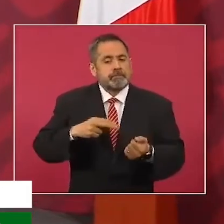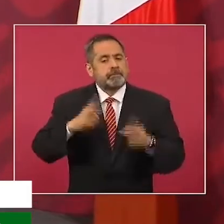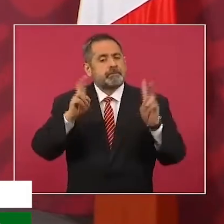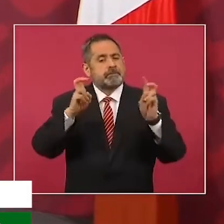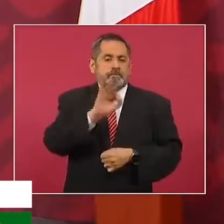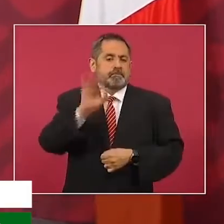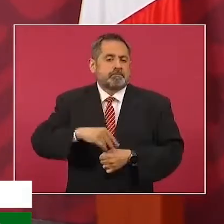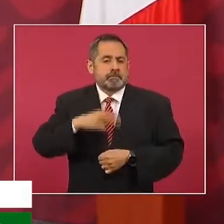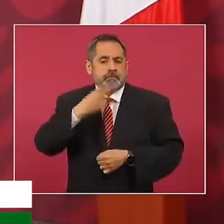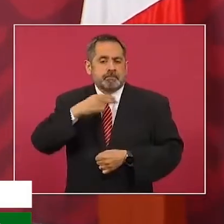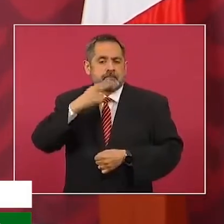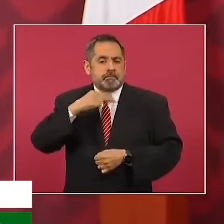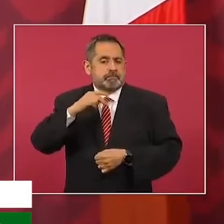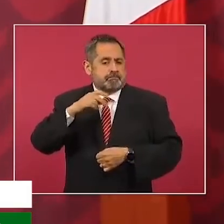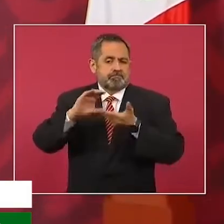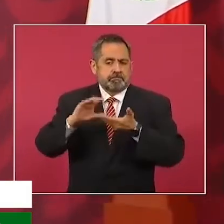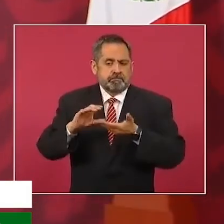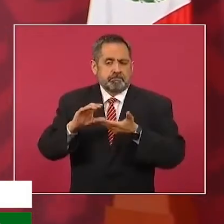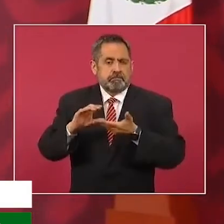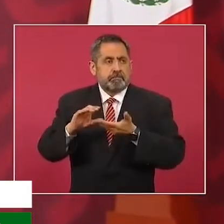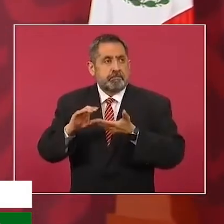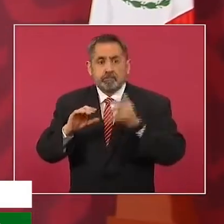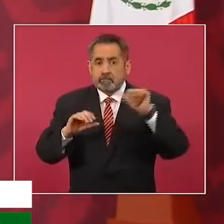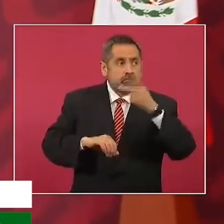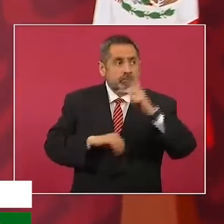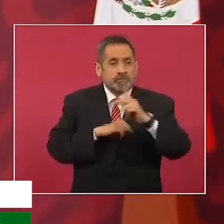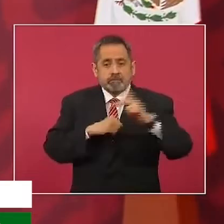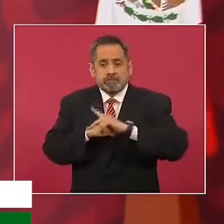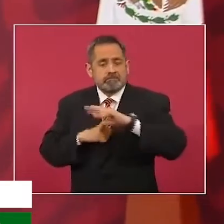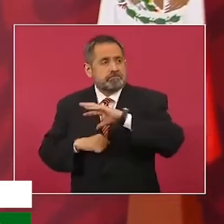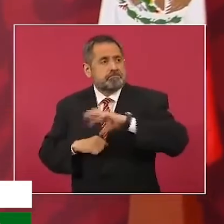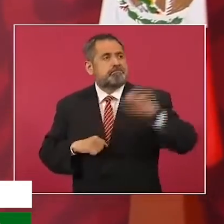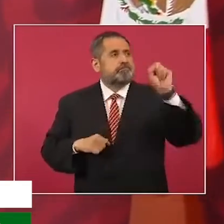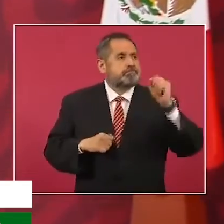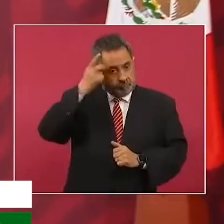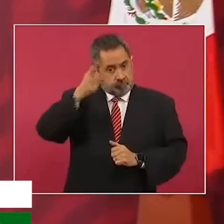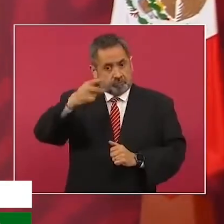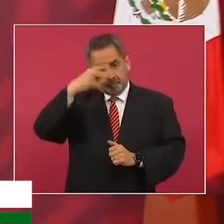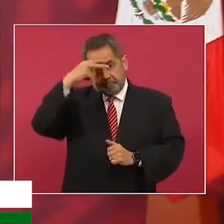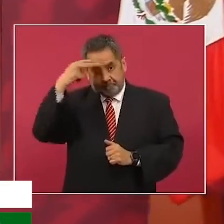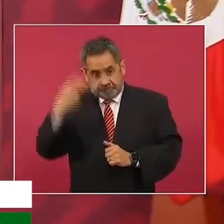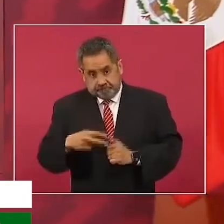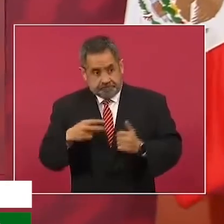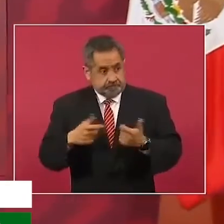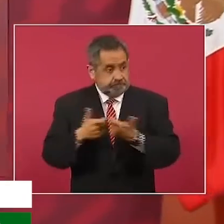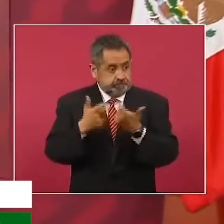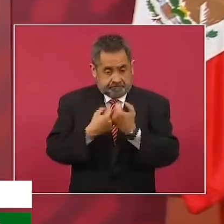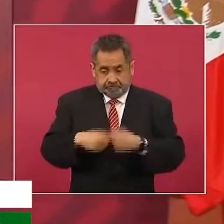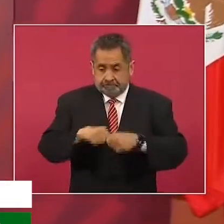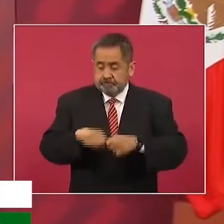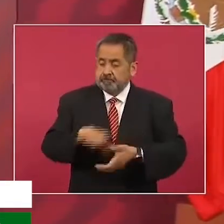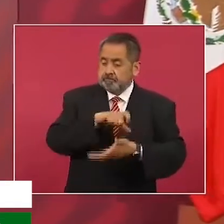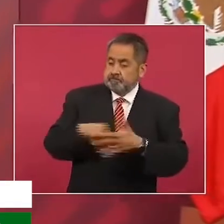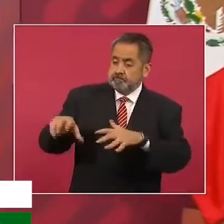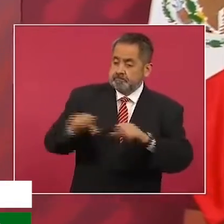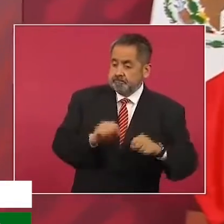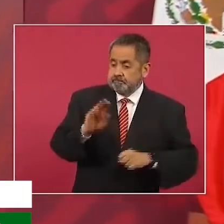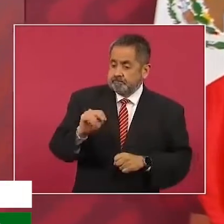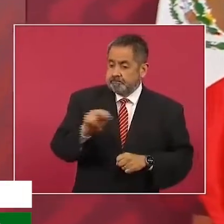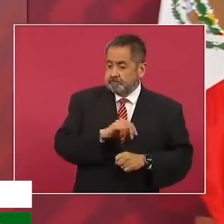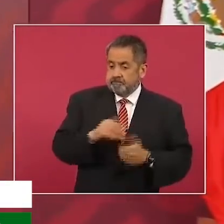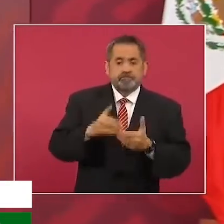los bancos extranjeros se van de México, pues sería un avance. Y luego